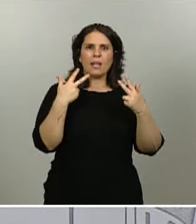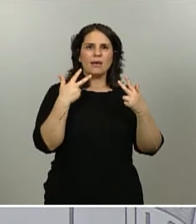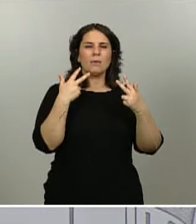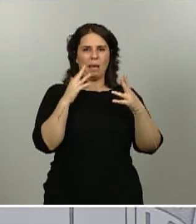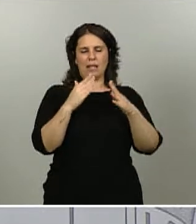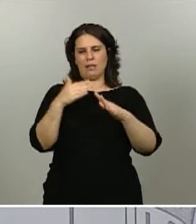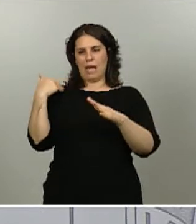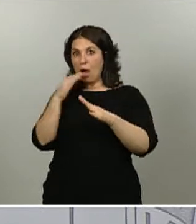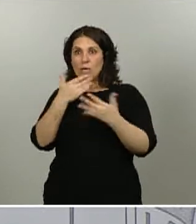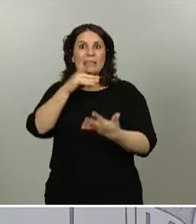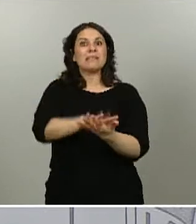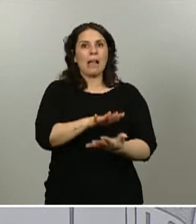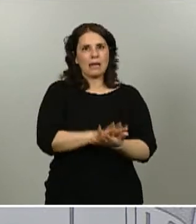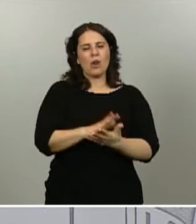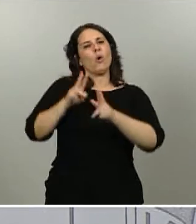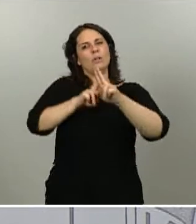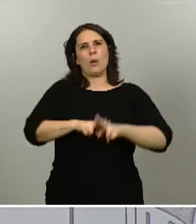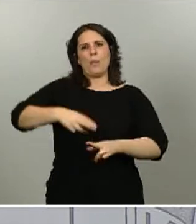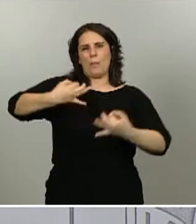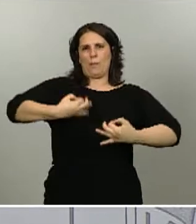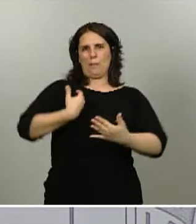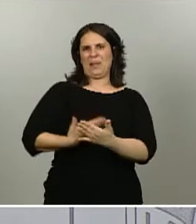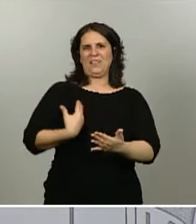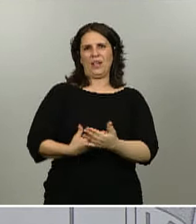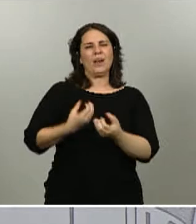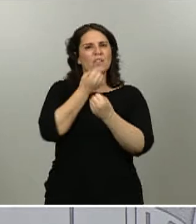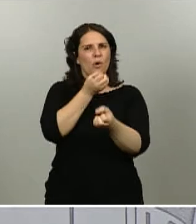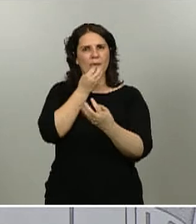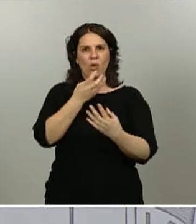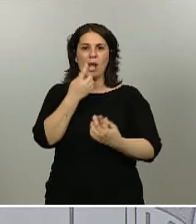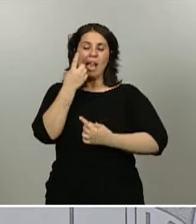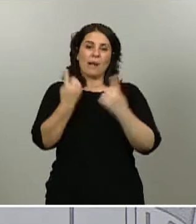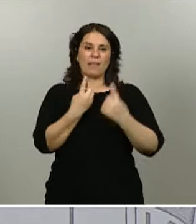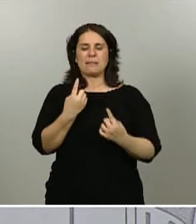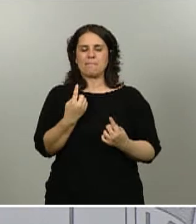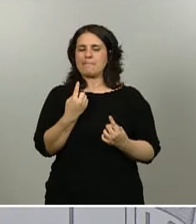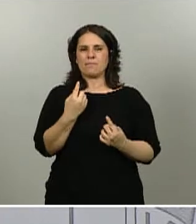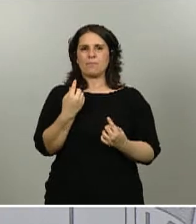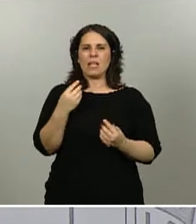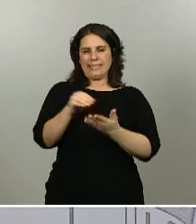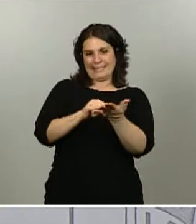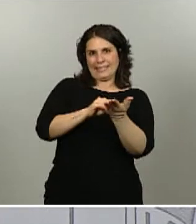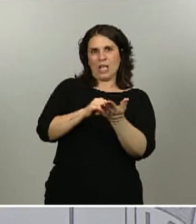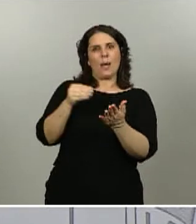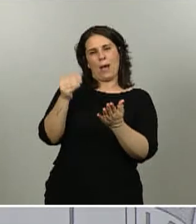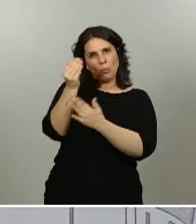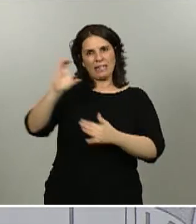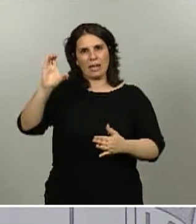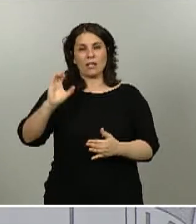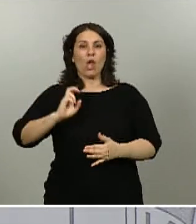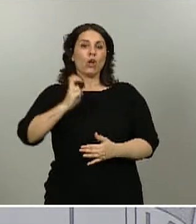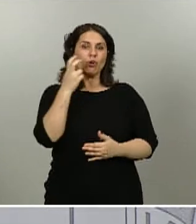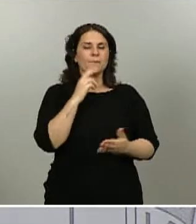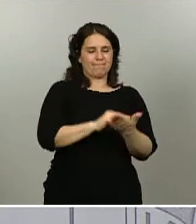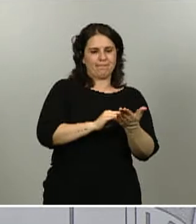datos y en algunos casos hay que incrementar las cifras, en otros hay que reducirlas. En este caso, por ahora, parece ser que se han